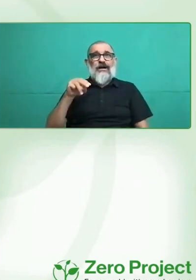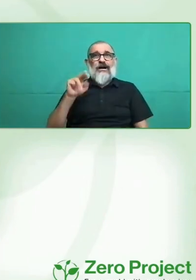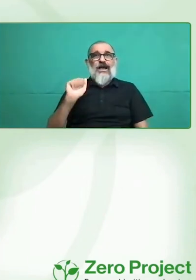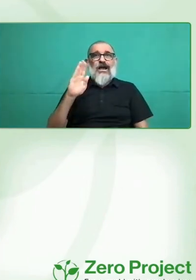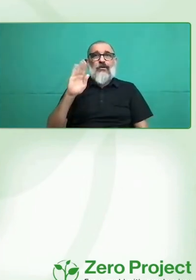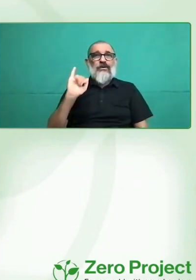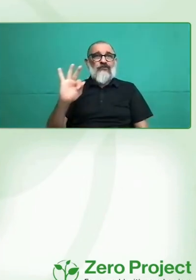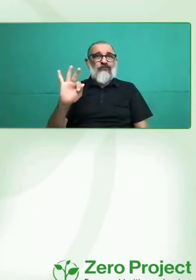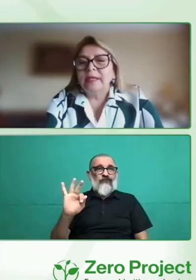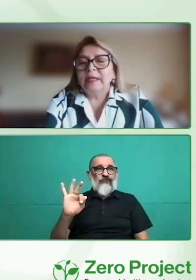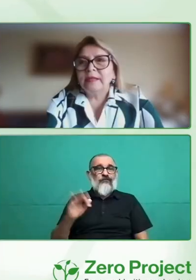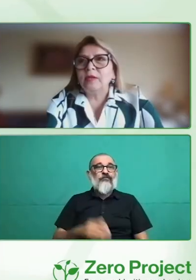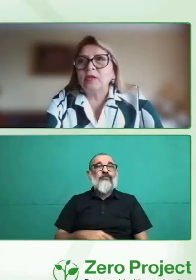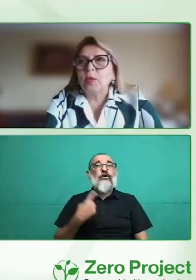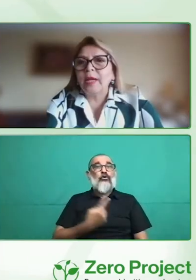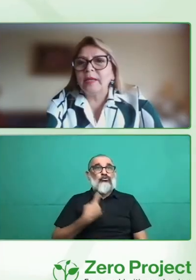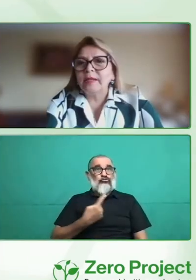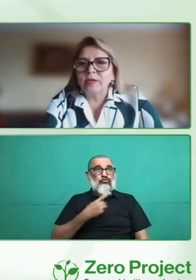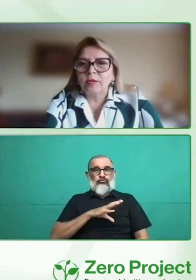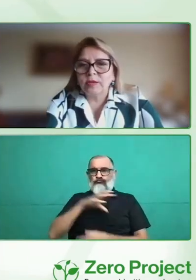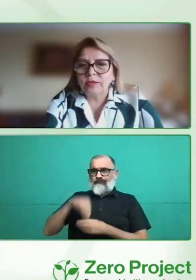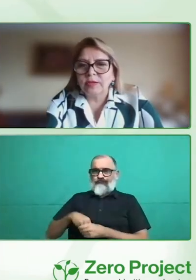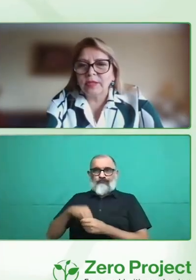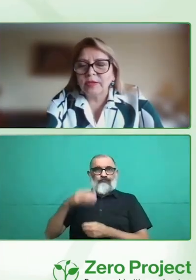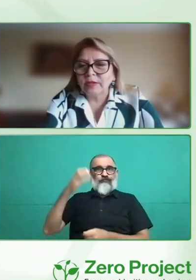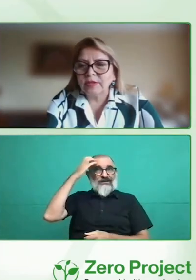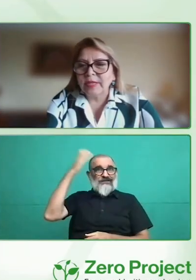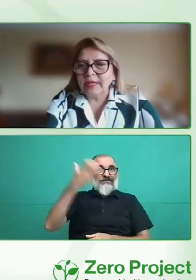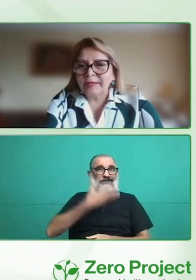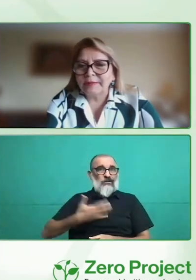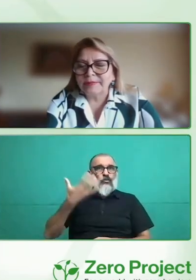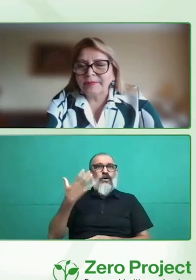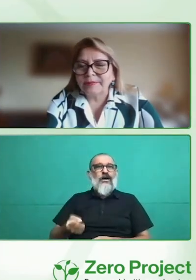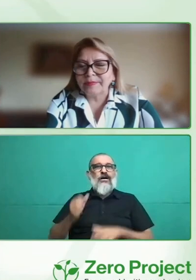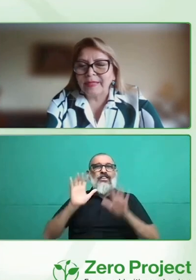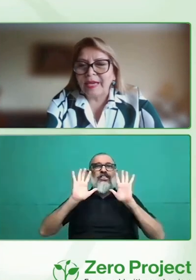discapacidad intelectual, de los cuales de los 400,